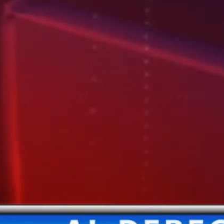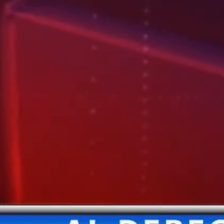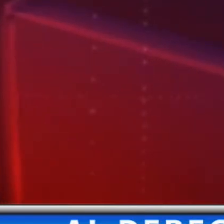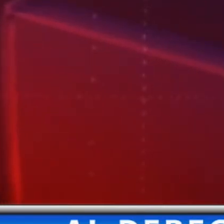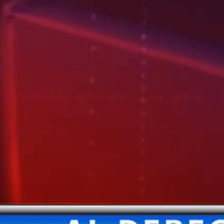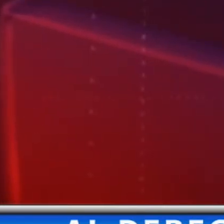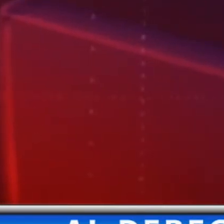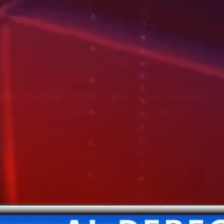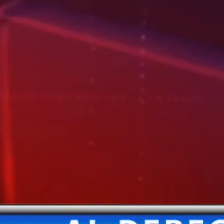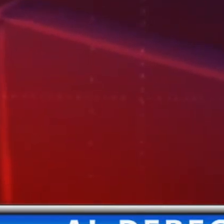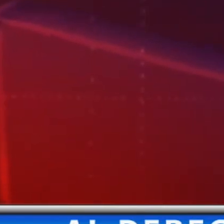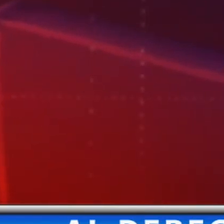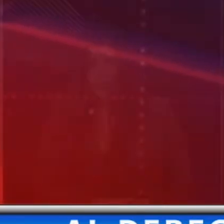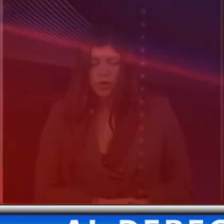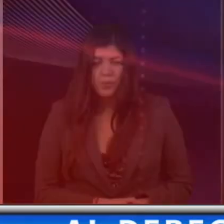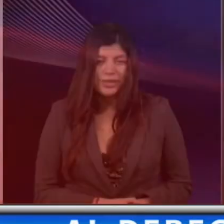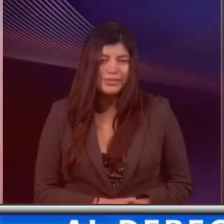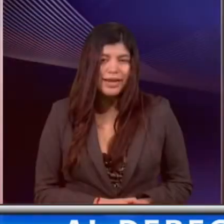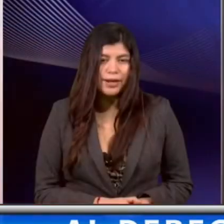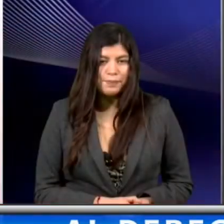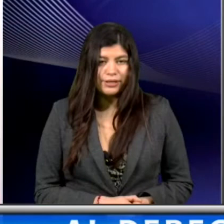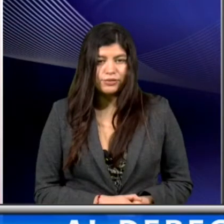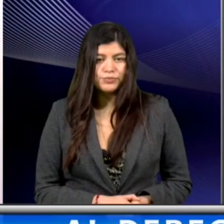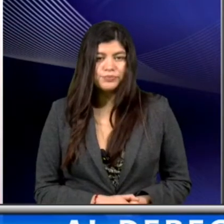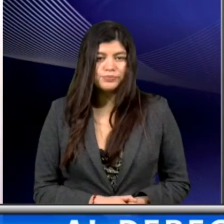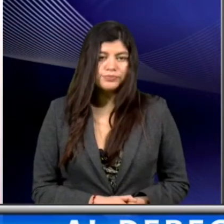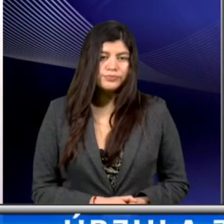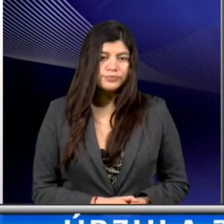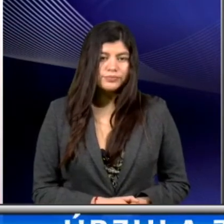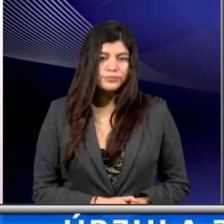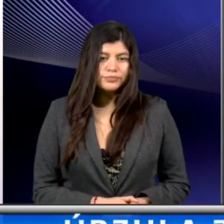sustancias psicotrópicas. Úrsula, ¿qué nos puedes decir al respecto?